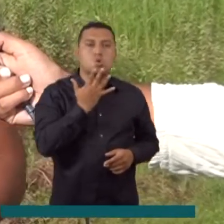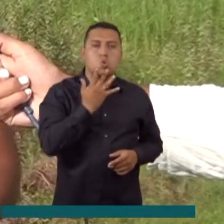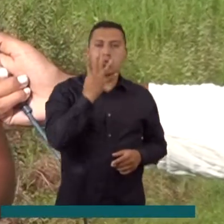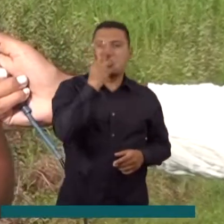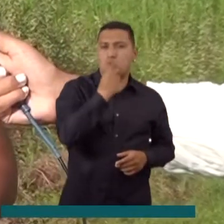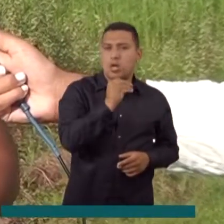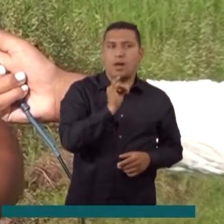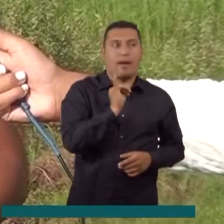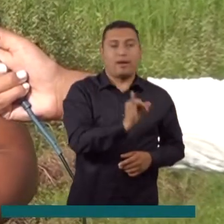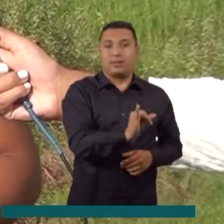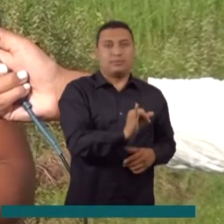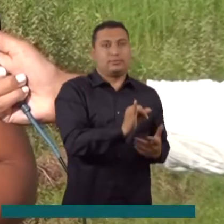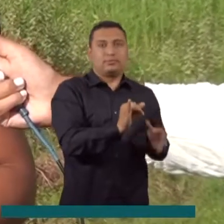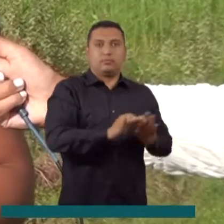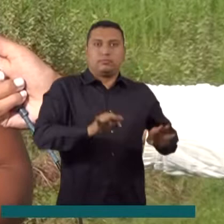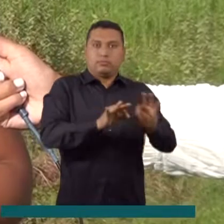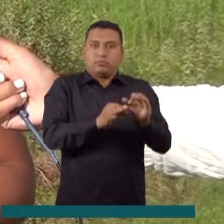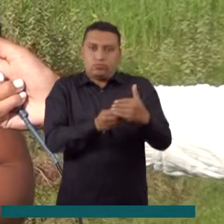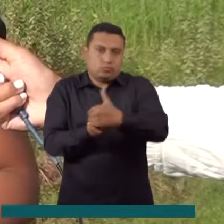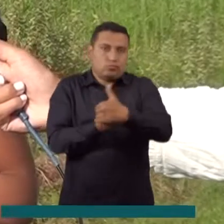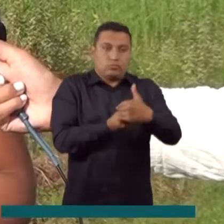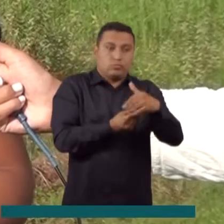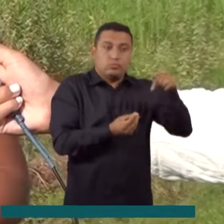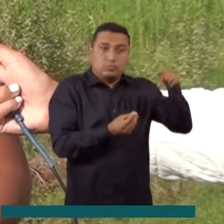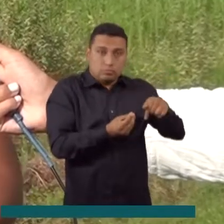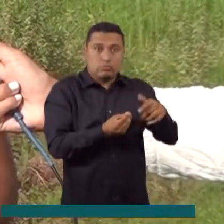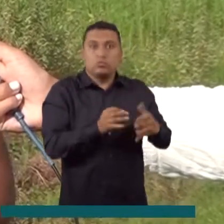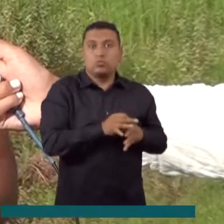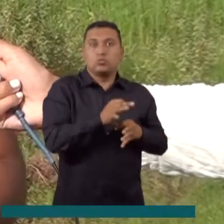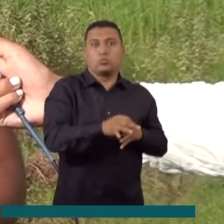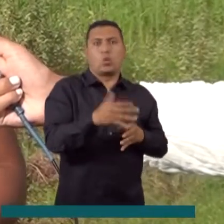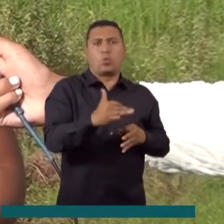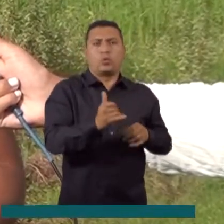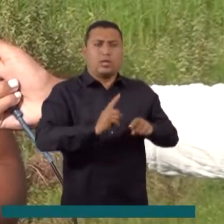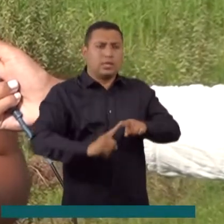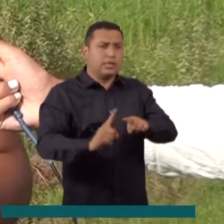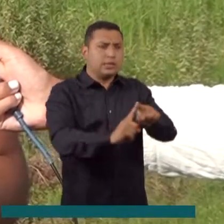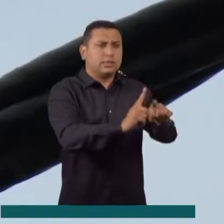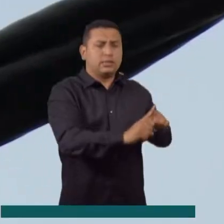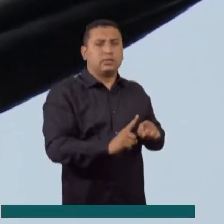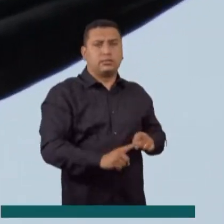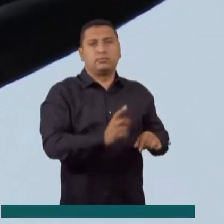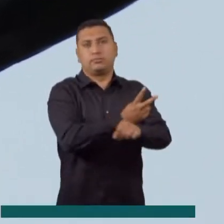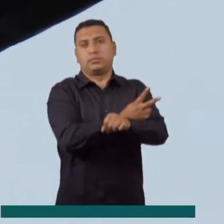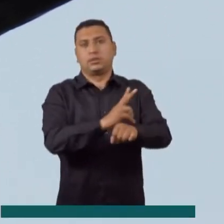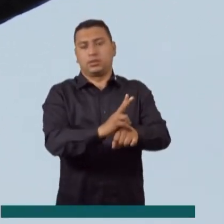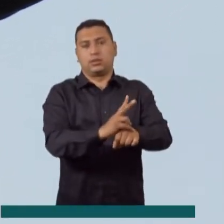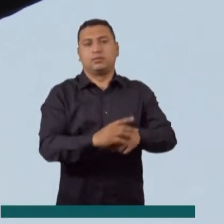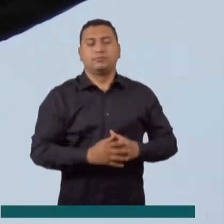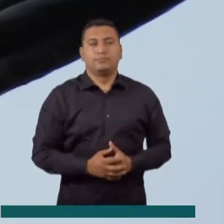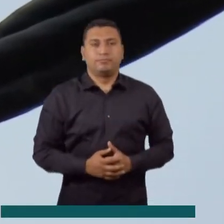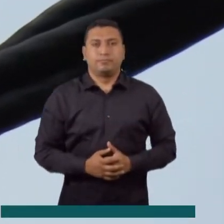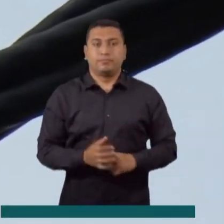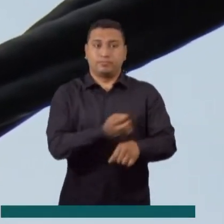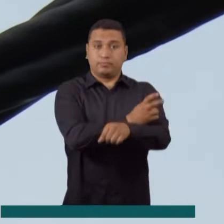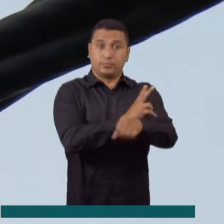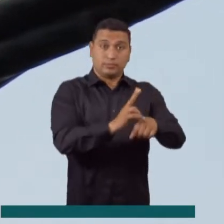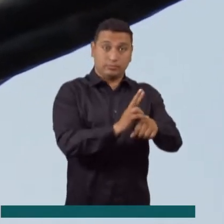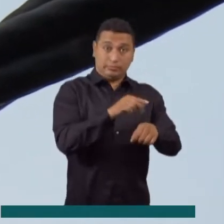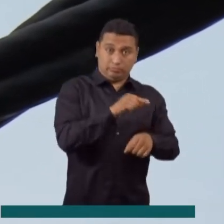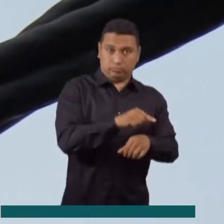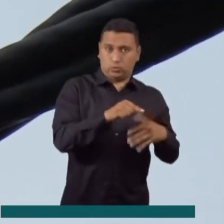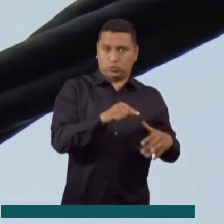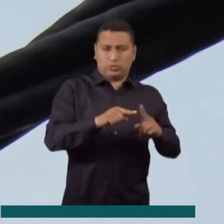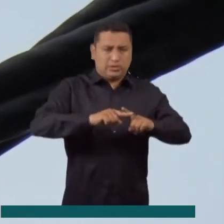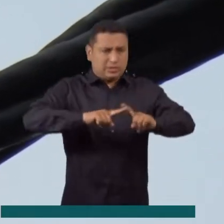belleza, y es muy importante preservarlas, y más en este municipio donde se presentan tantas especies. Al hablar de Bichá, destacada por su